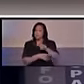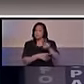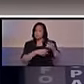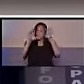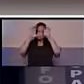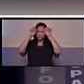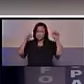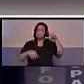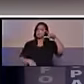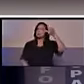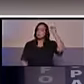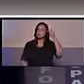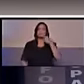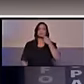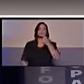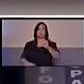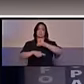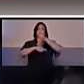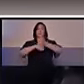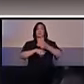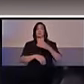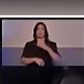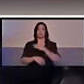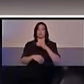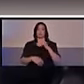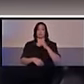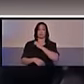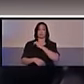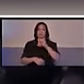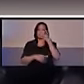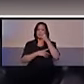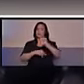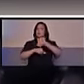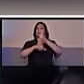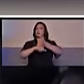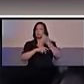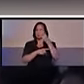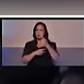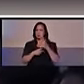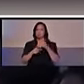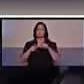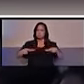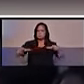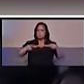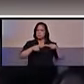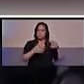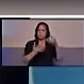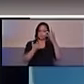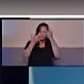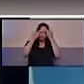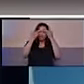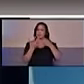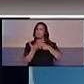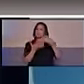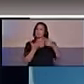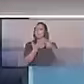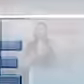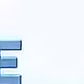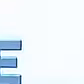Pero finalmente, sí, porque, ya, de acuerdo, sí, a Cali tenemos que ir a... Mire la cara del presidente en el acto.